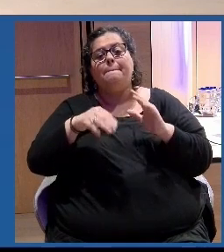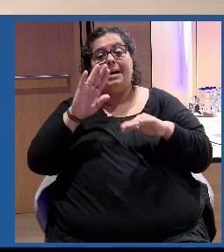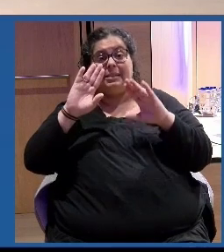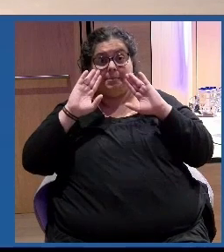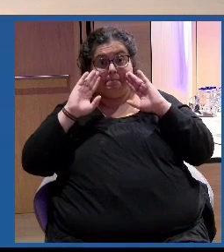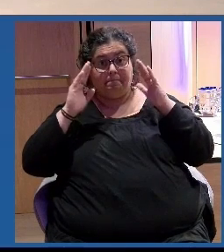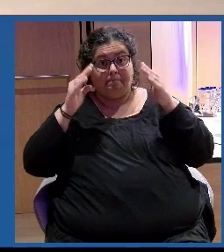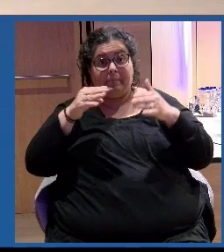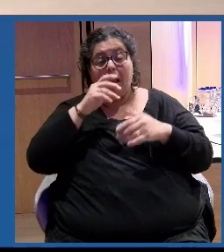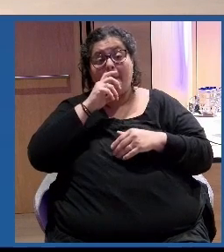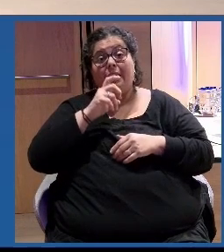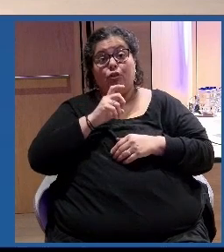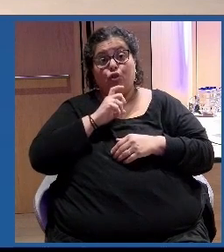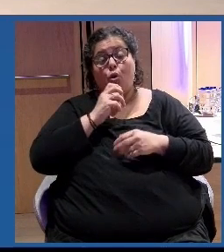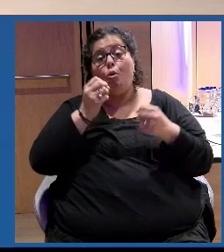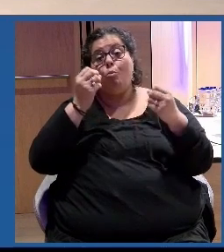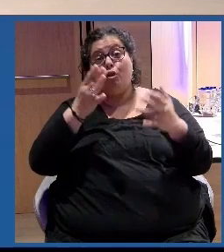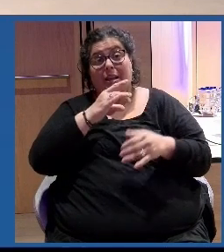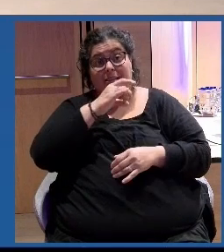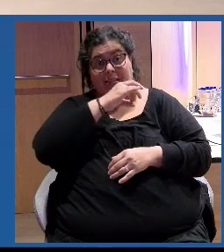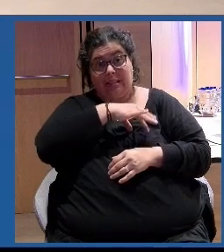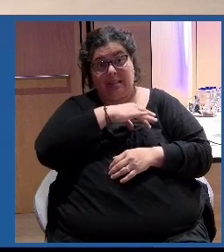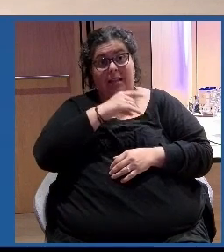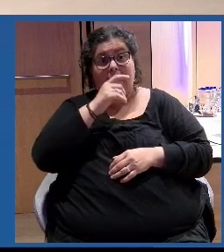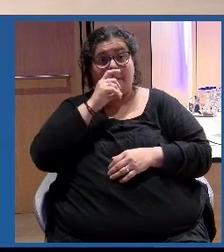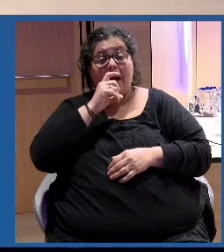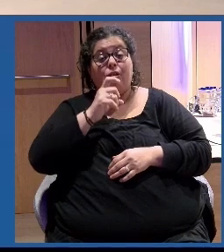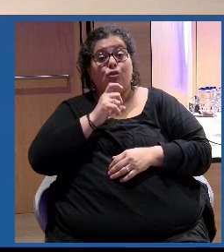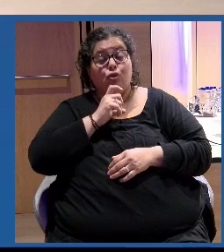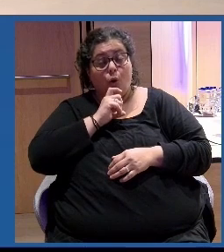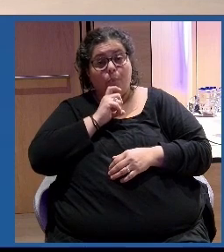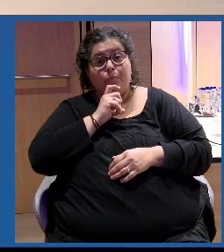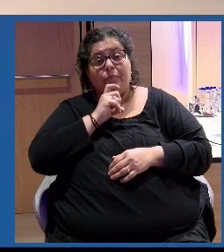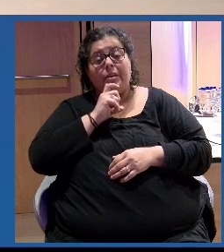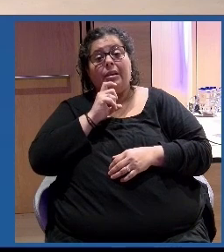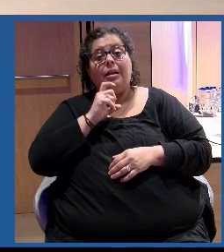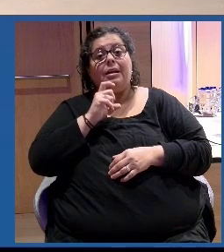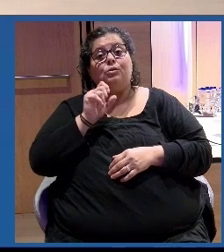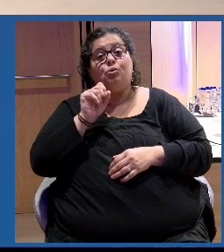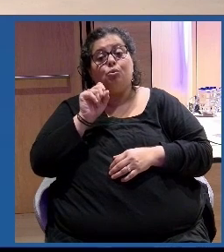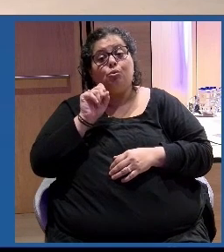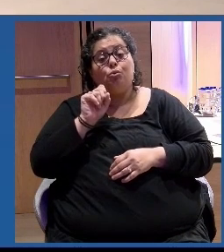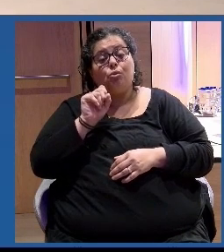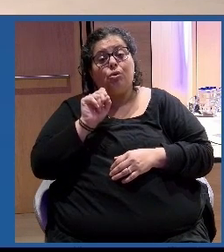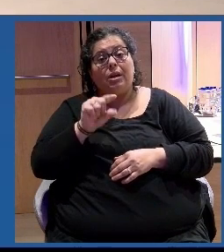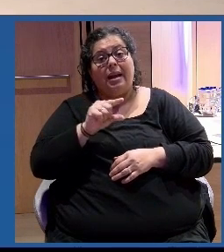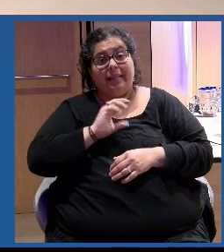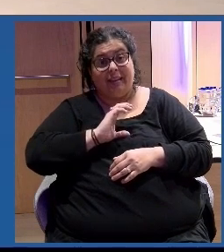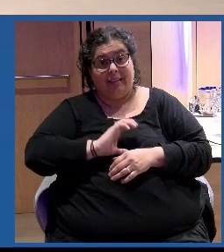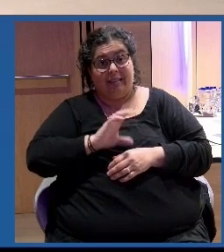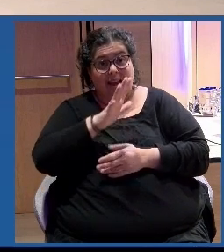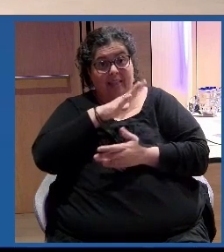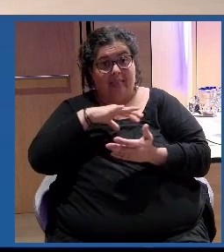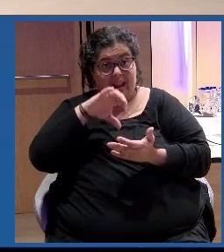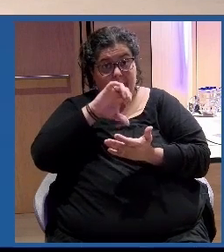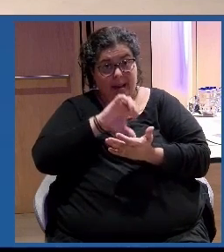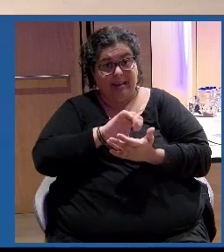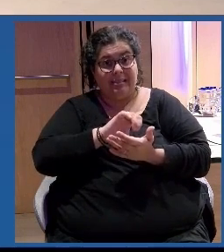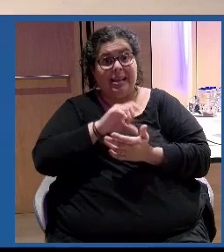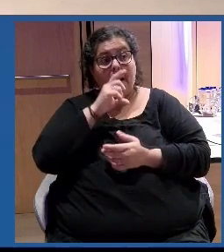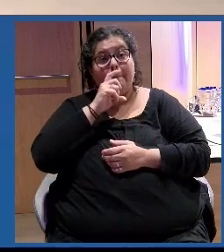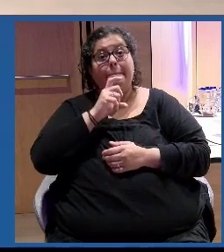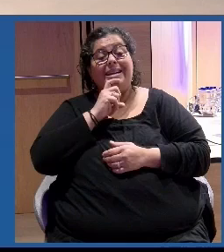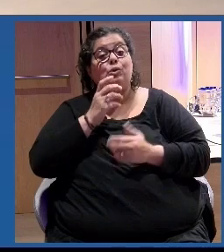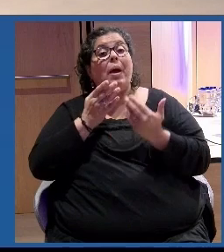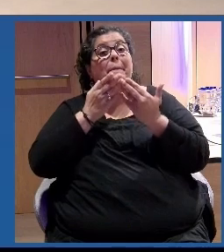mes de marzo en Chile, como se le ocurrió en un estado unitario, digamos, y con las características nuestras, empieza la actividad central. Hemos